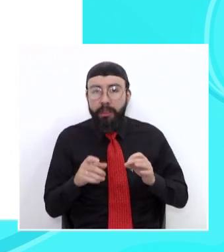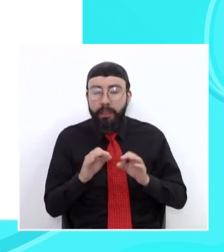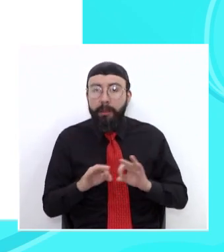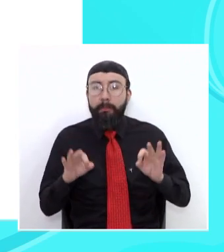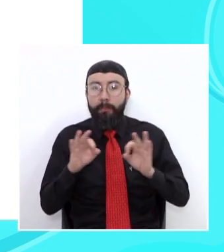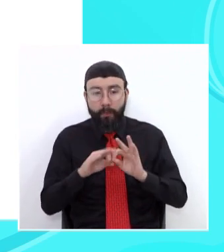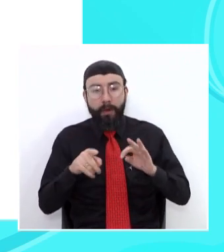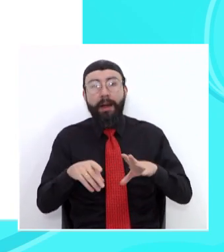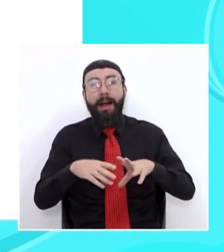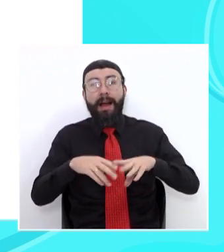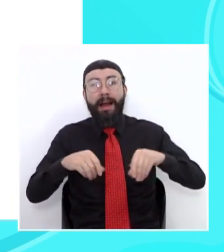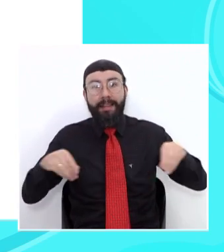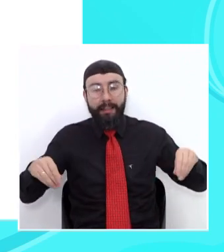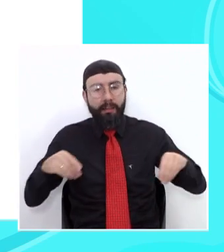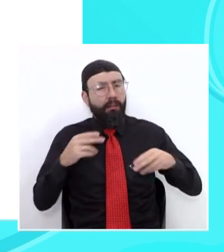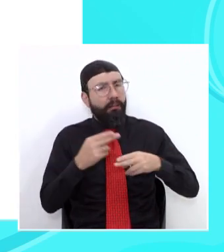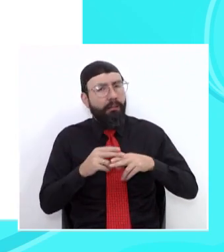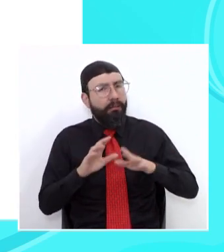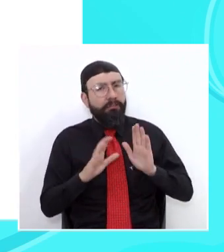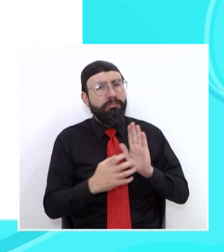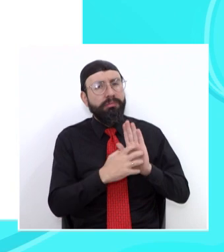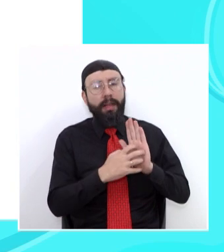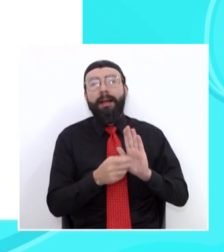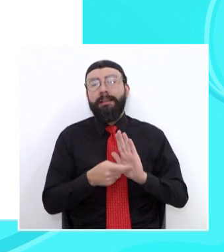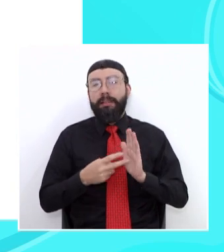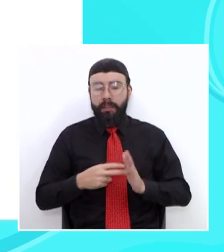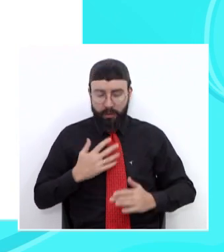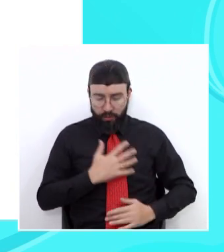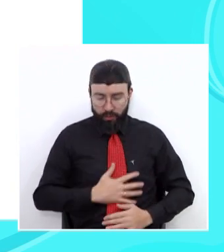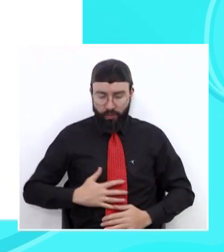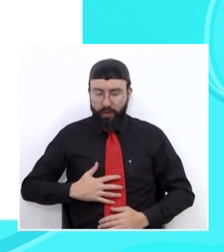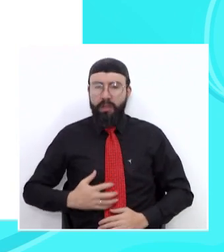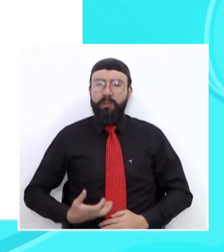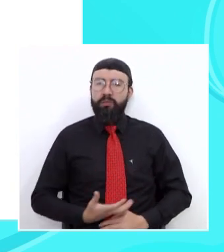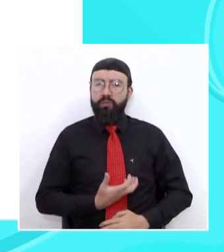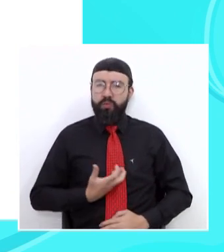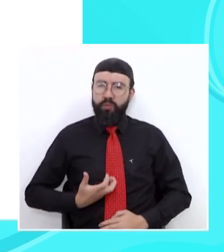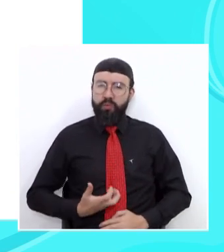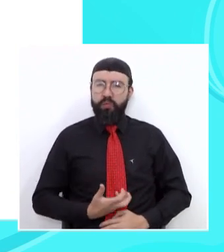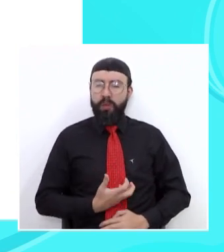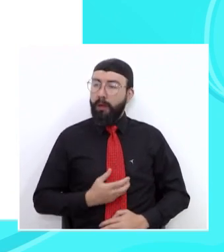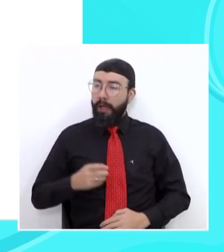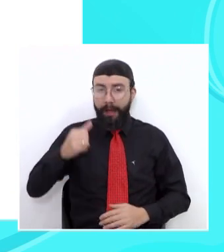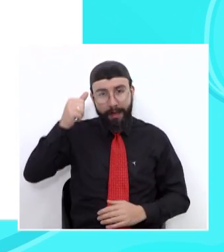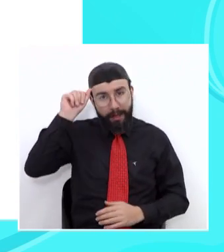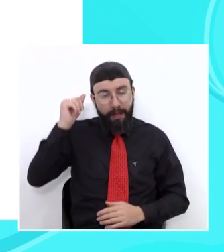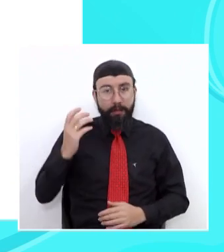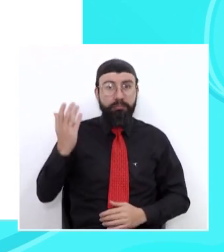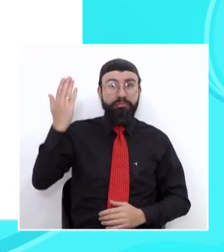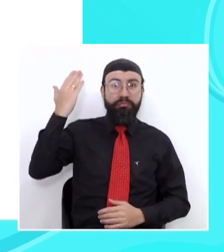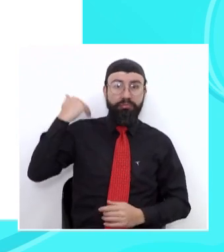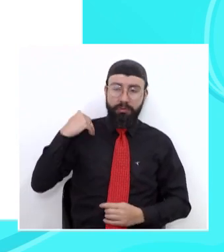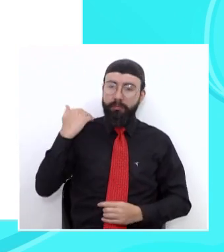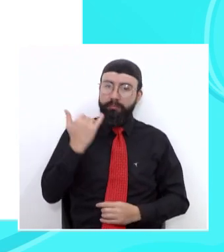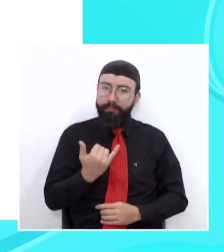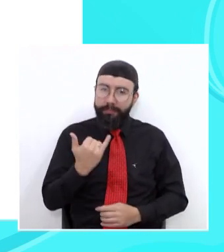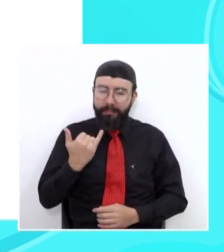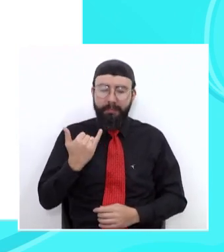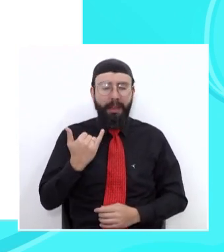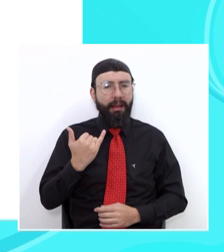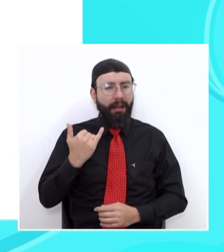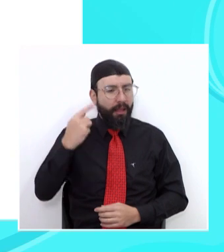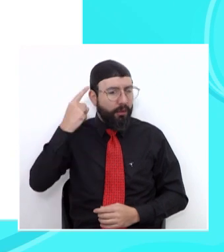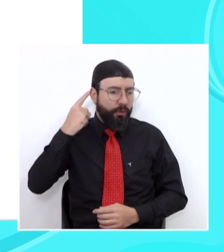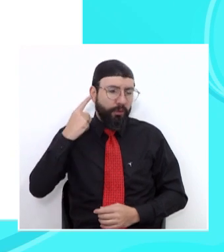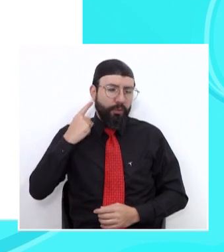la tierra. Resulta que la tierra es la parte gastrointestinal, y si recordamos la imagen anterior de la inervación, es decir, de los